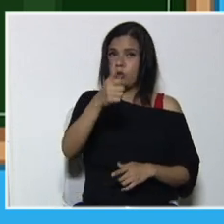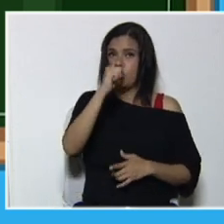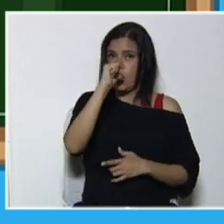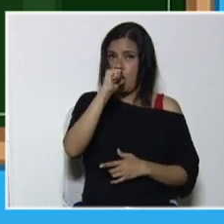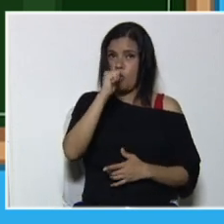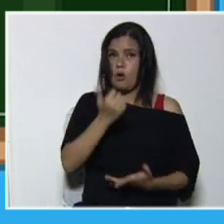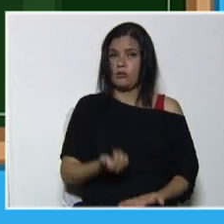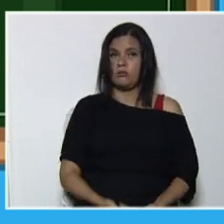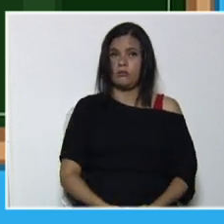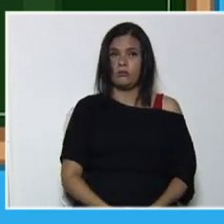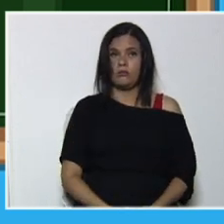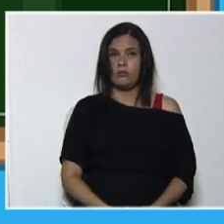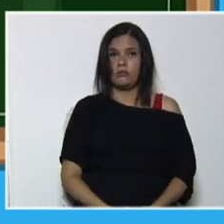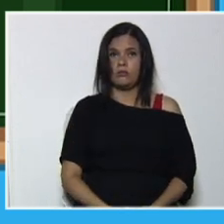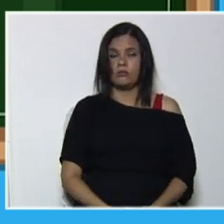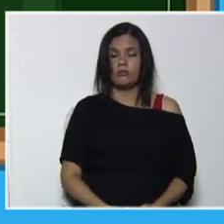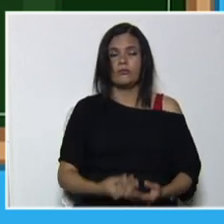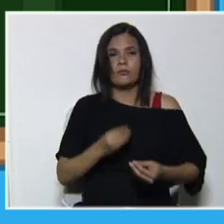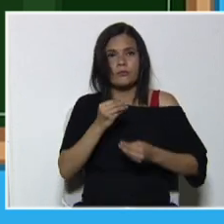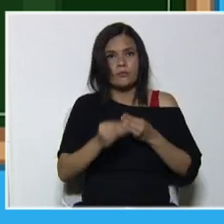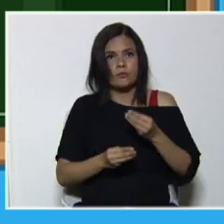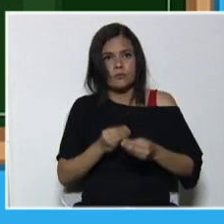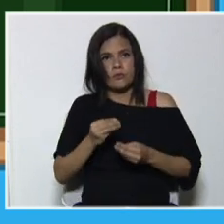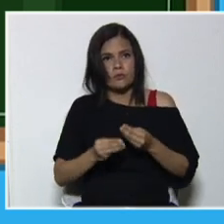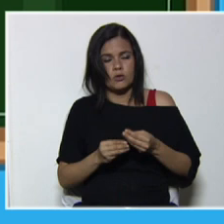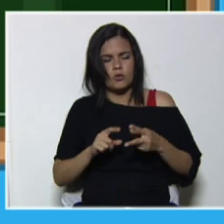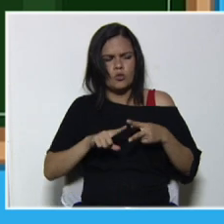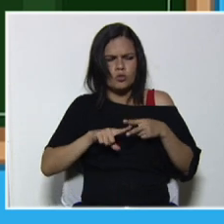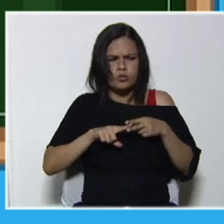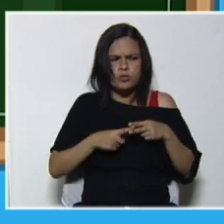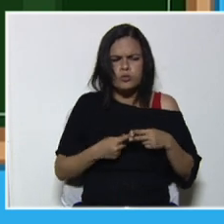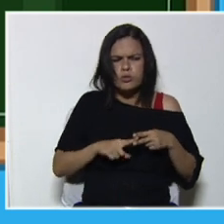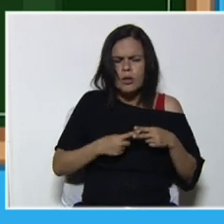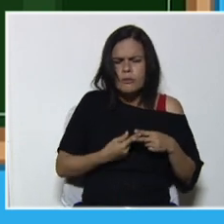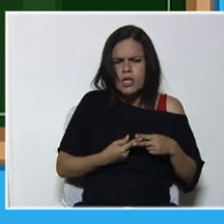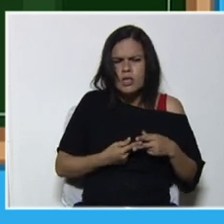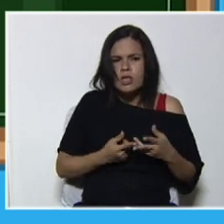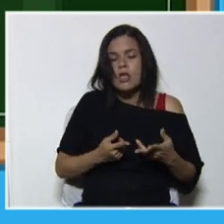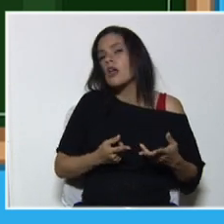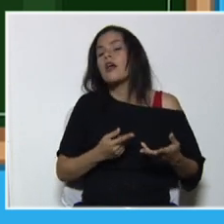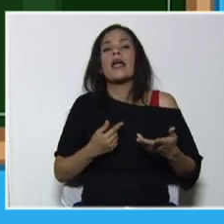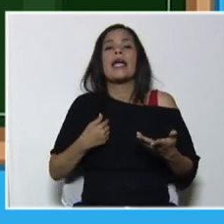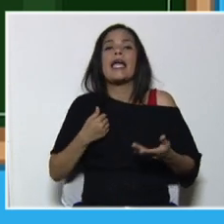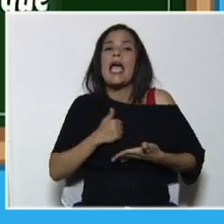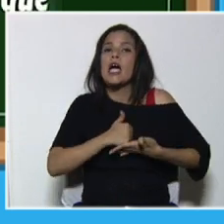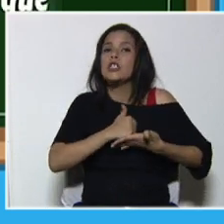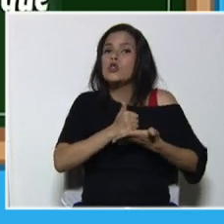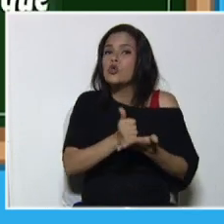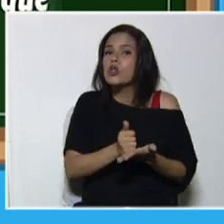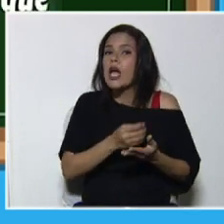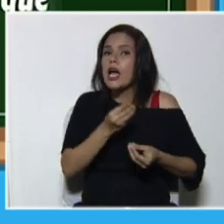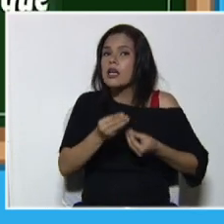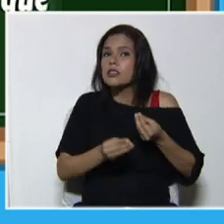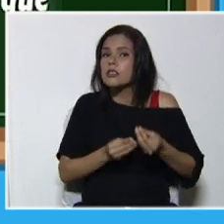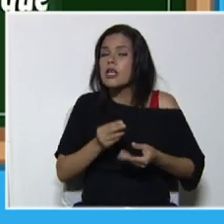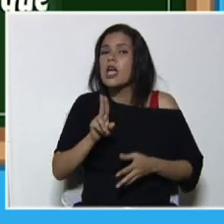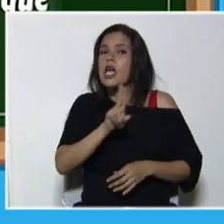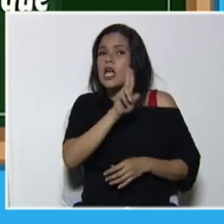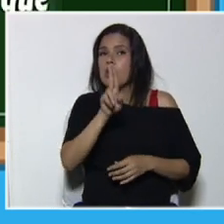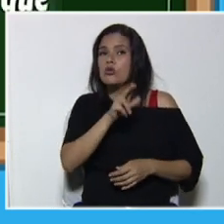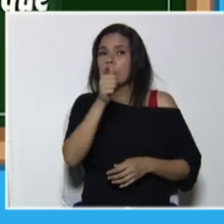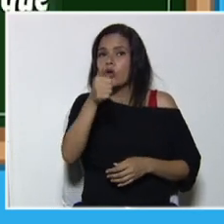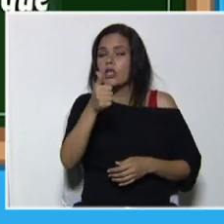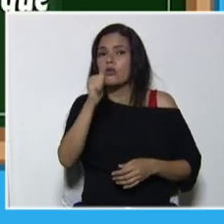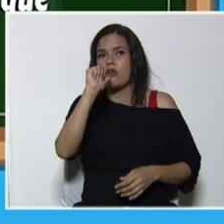agua. Elabora un instrumento que permita el uso eficiente y racional del